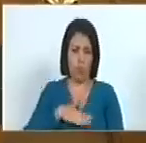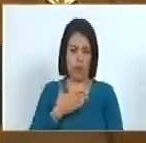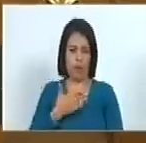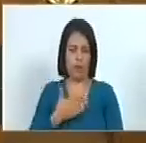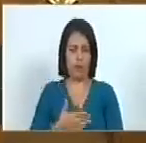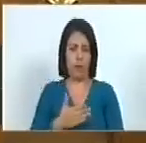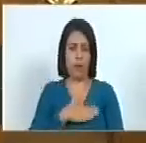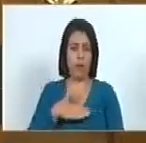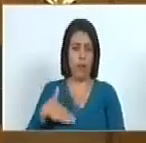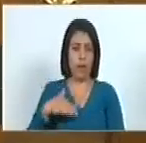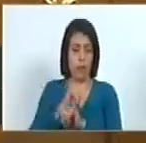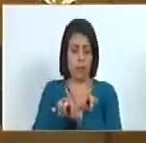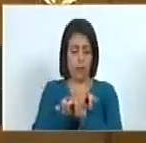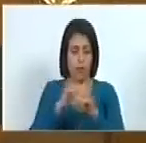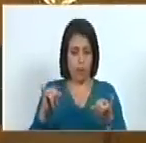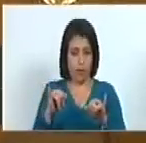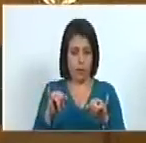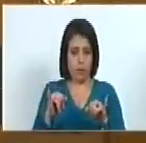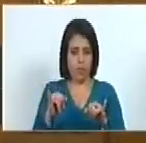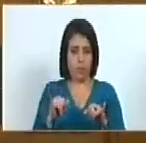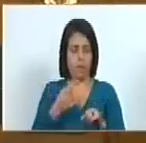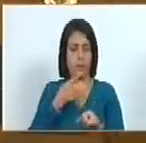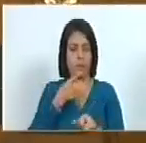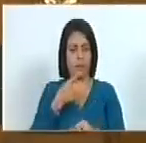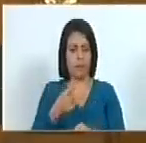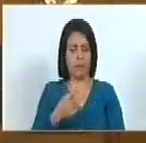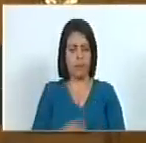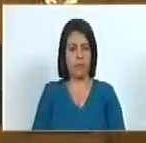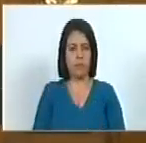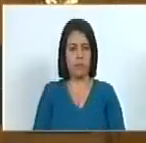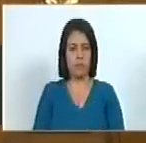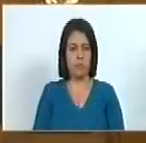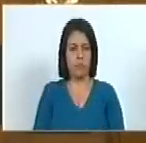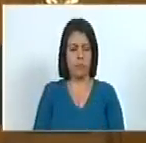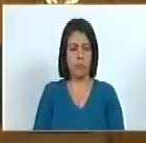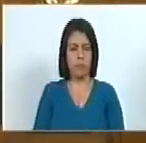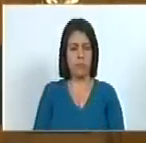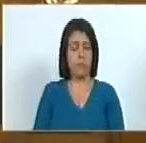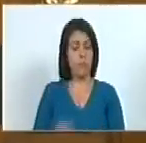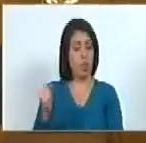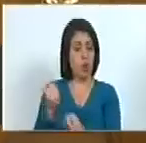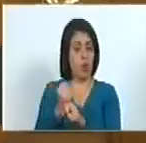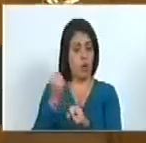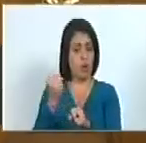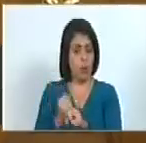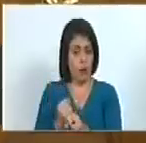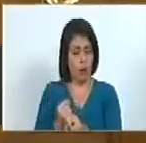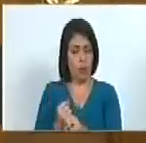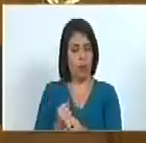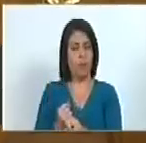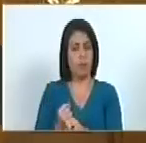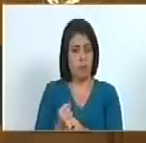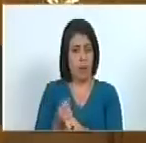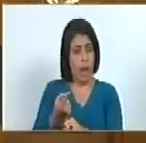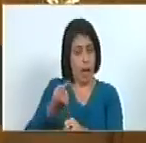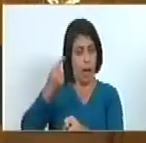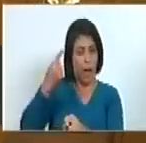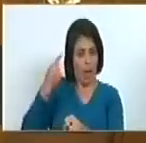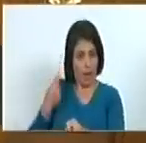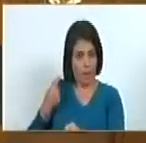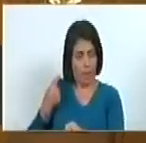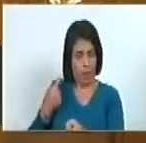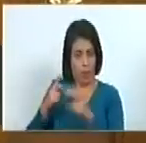quiero finalizar diciendo que la clase obrera, en relación al punto anterior,